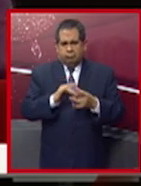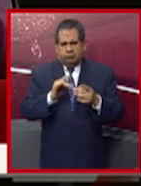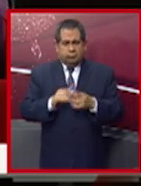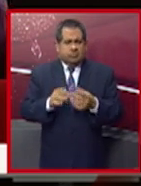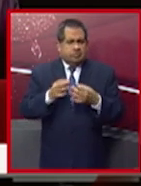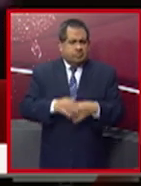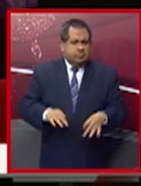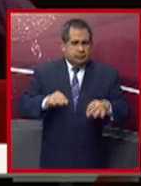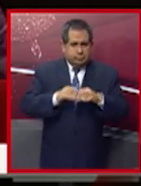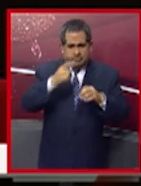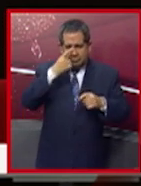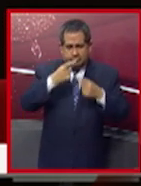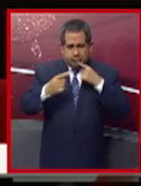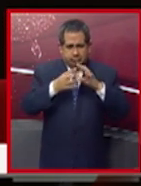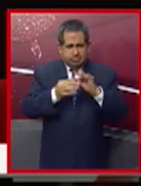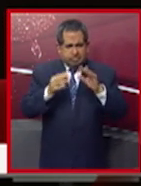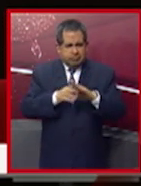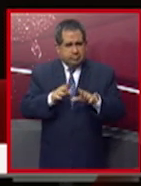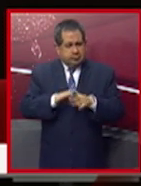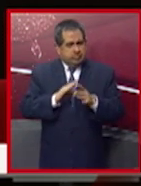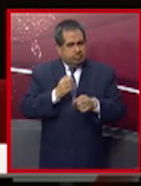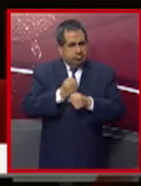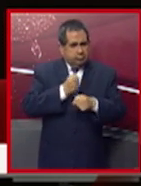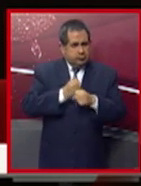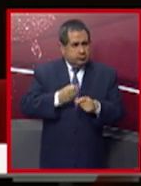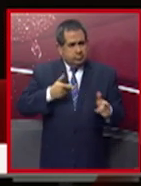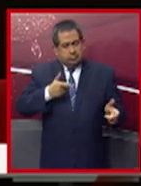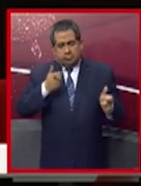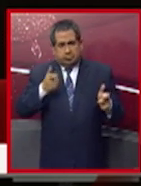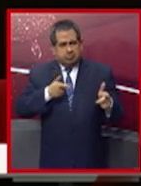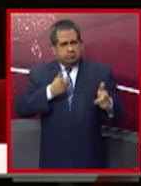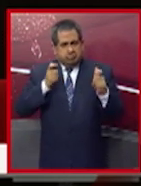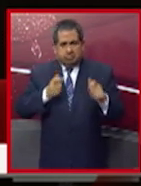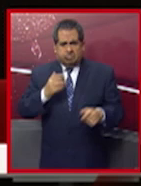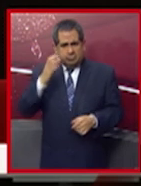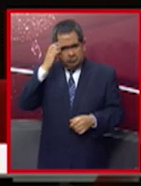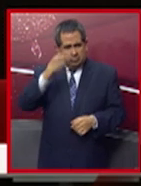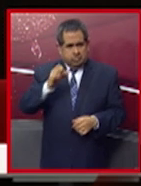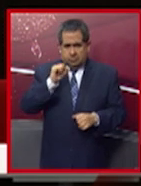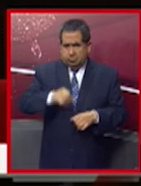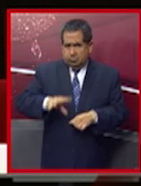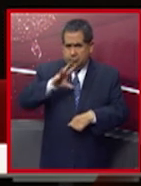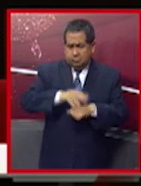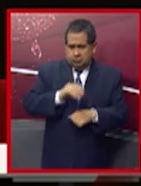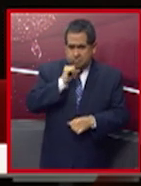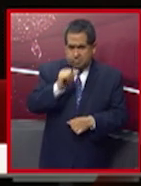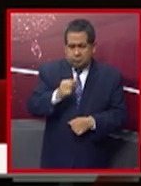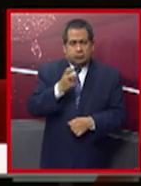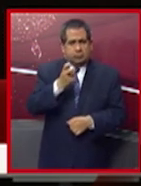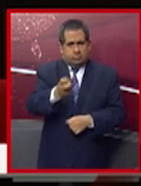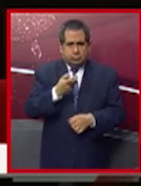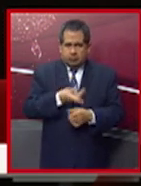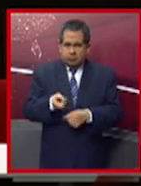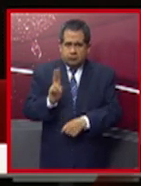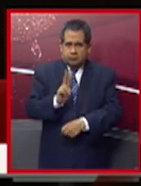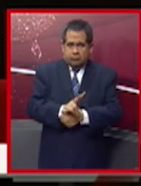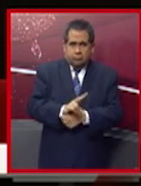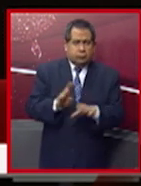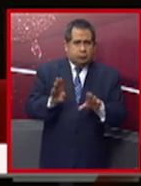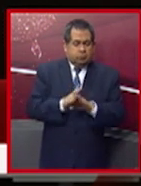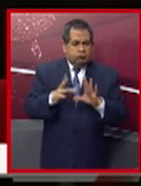para disuadir la práctica de la cacería furtiva fortalece las acciones de vigilancia